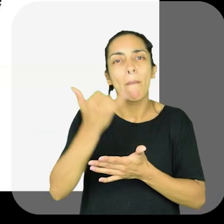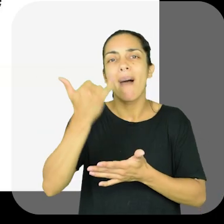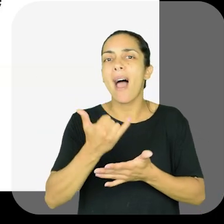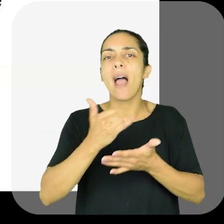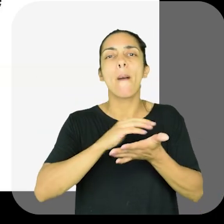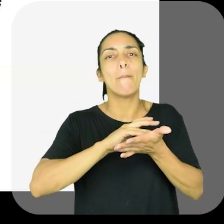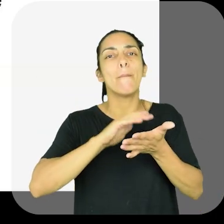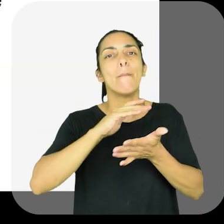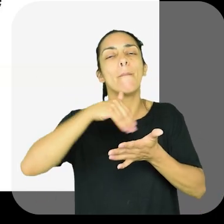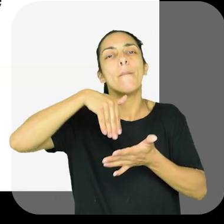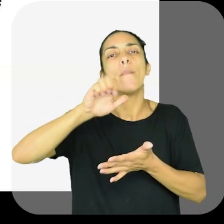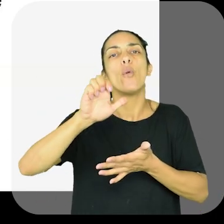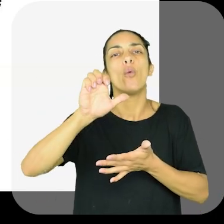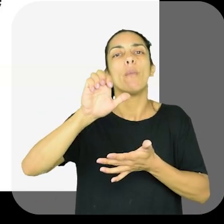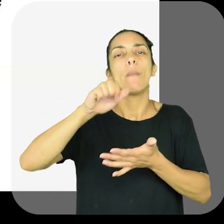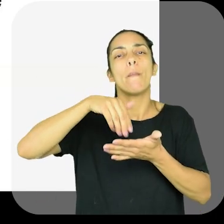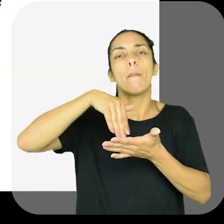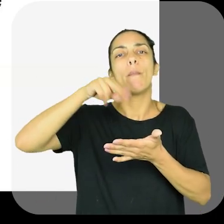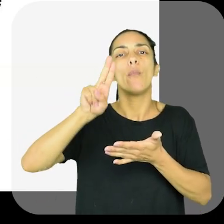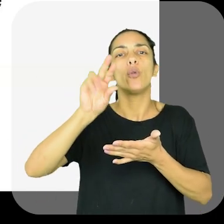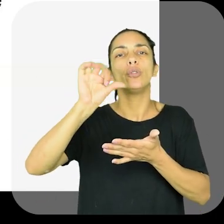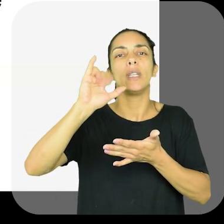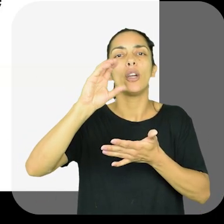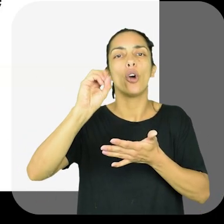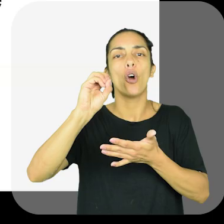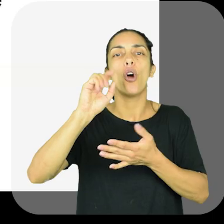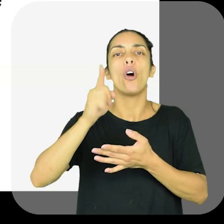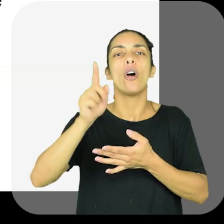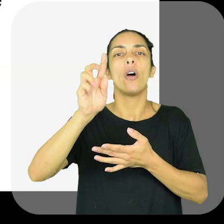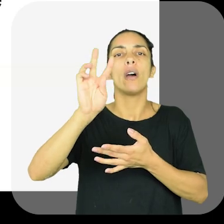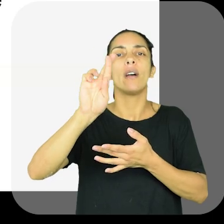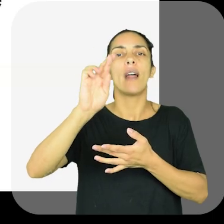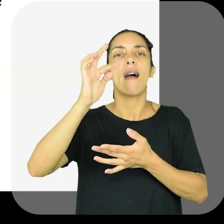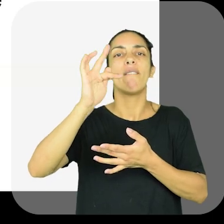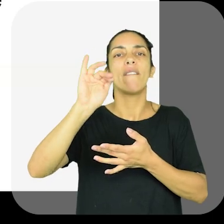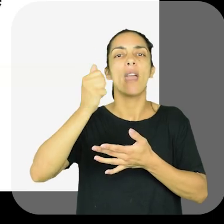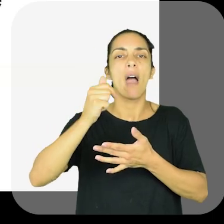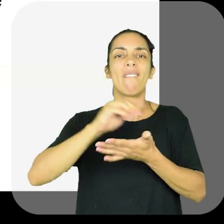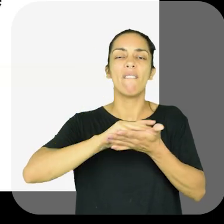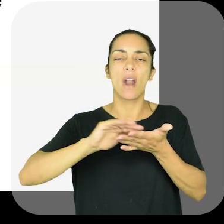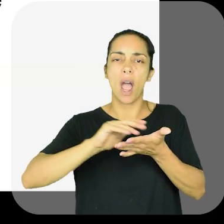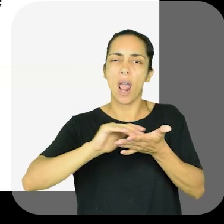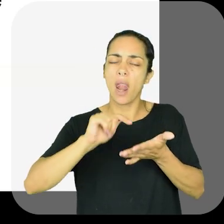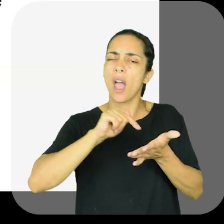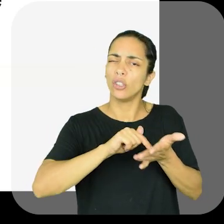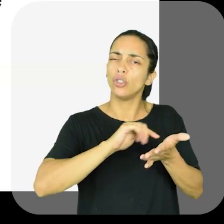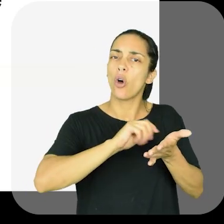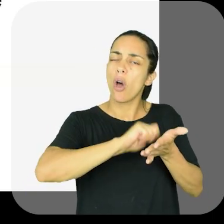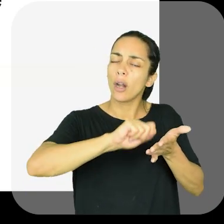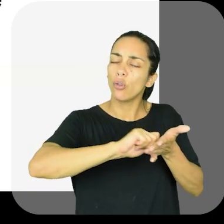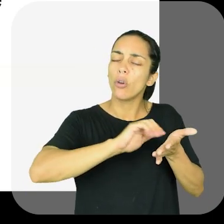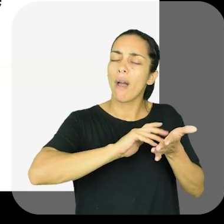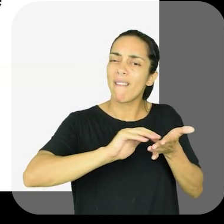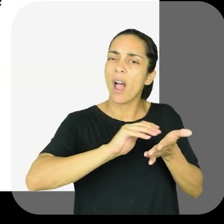braille. Yo tengo un planteamiento de problema y tiene que ver con cómo la musicografía braille reproduce